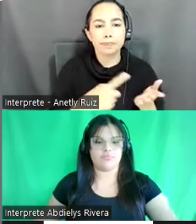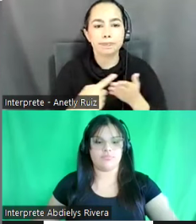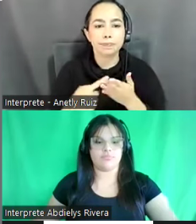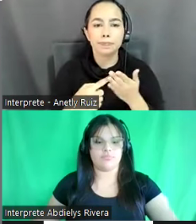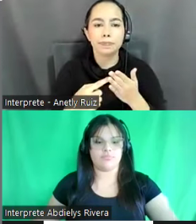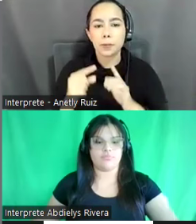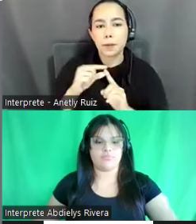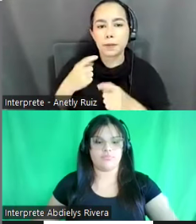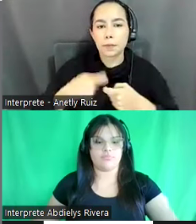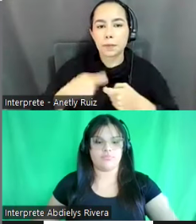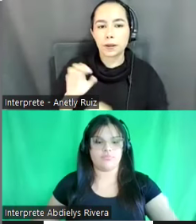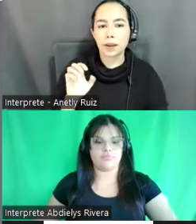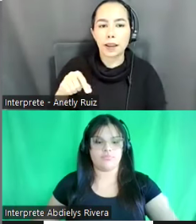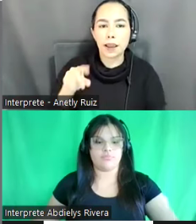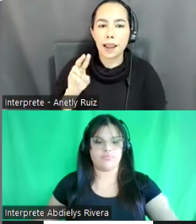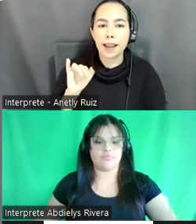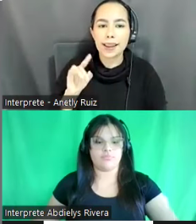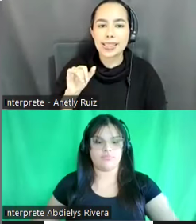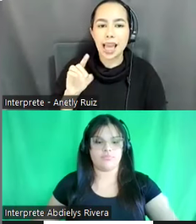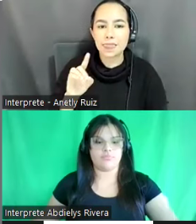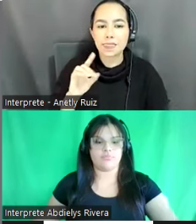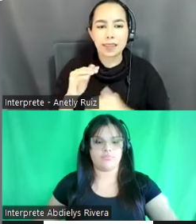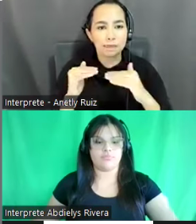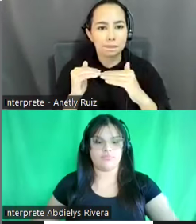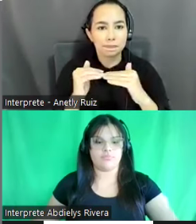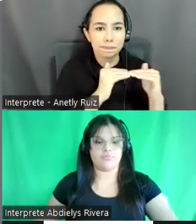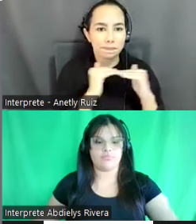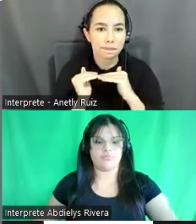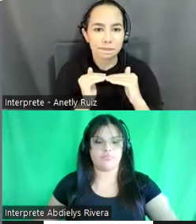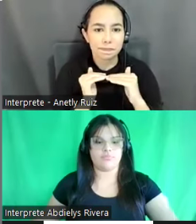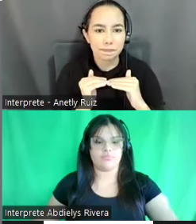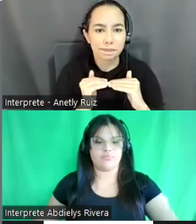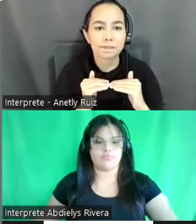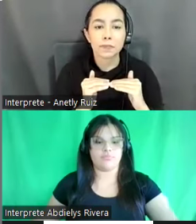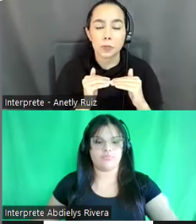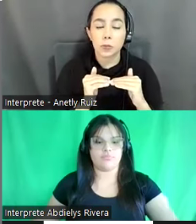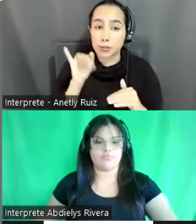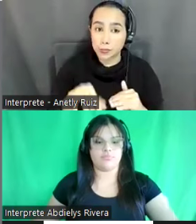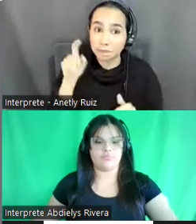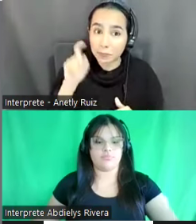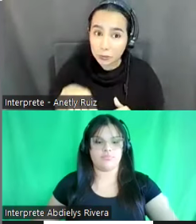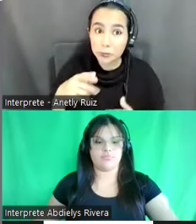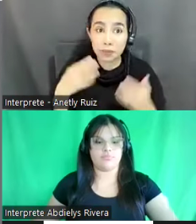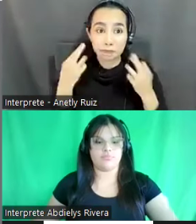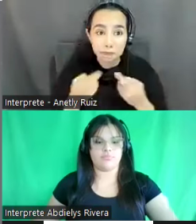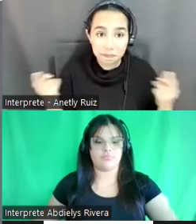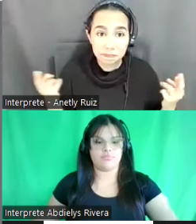por recorrer, pero también hay que considerar los recursos que requiere esto y el poder trabajar esto.